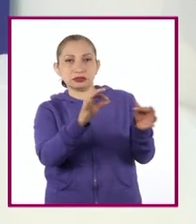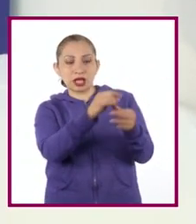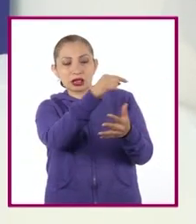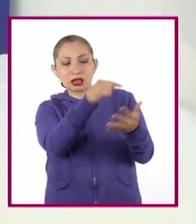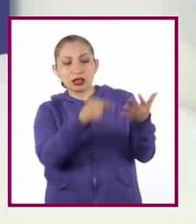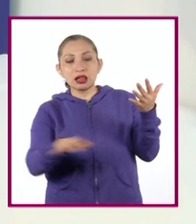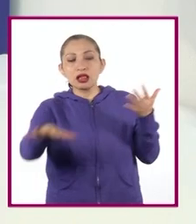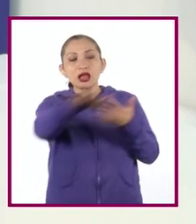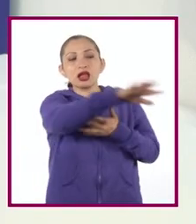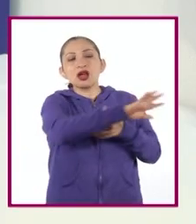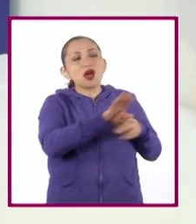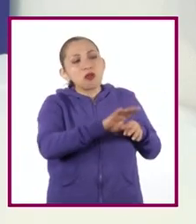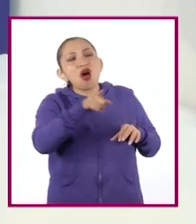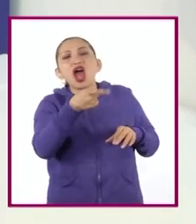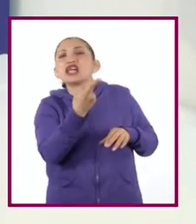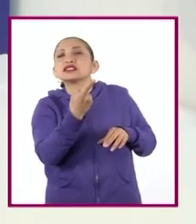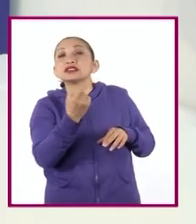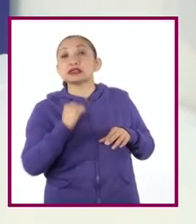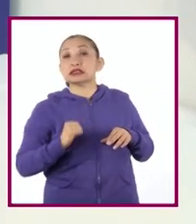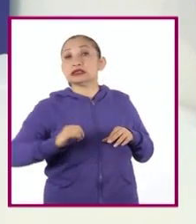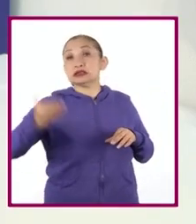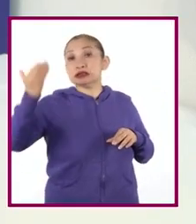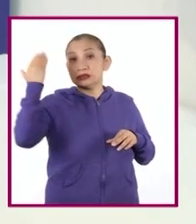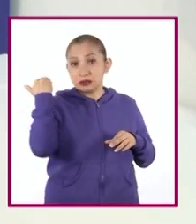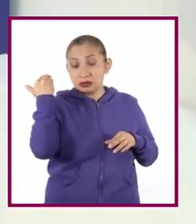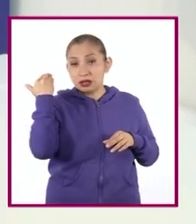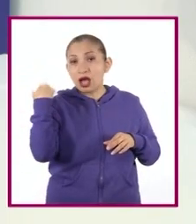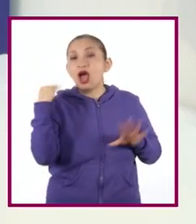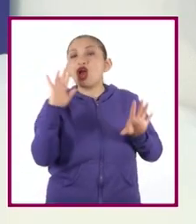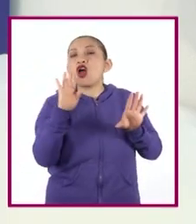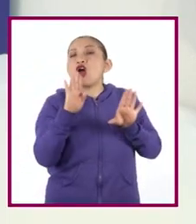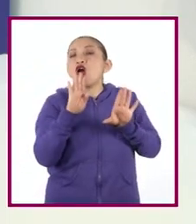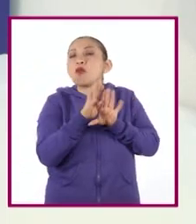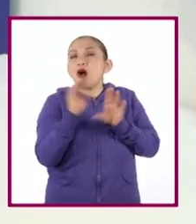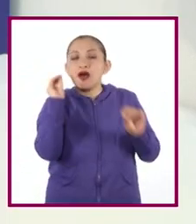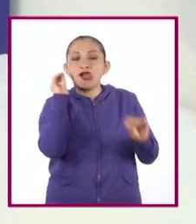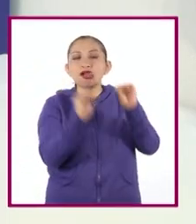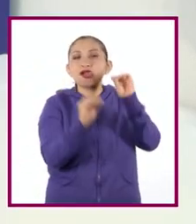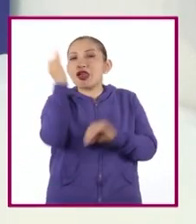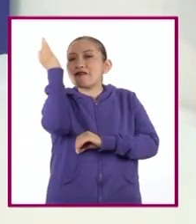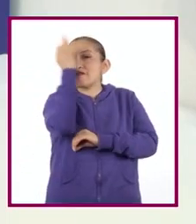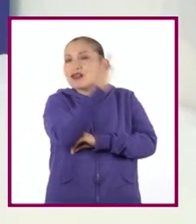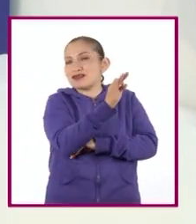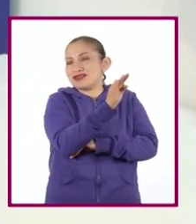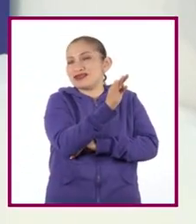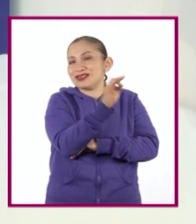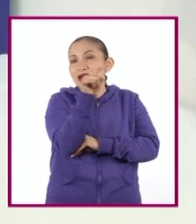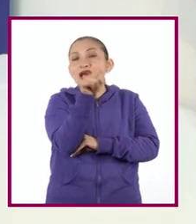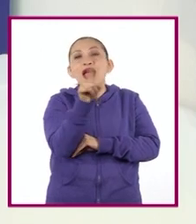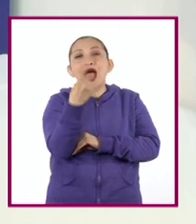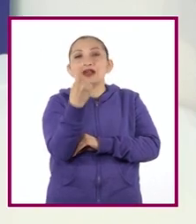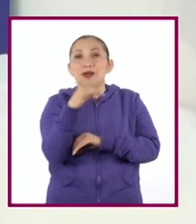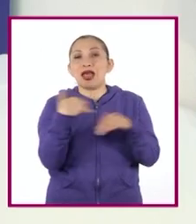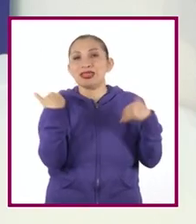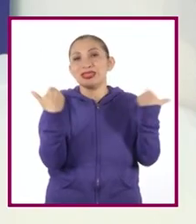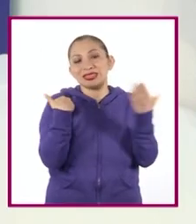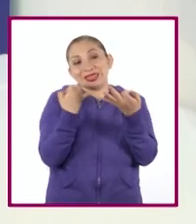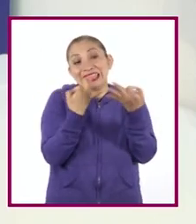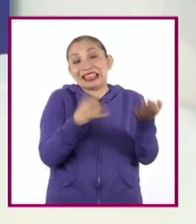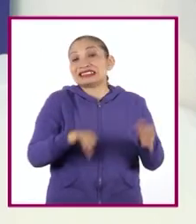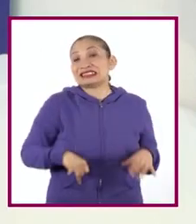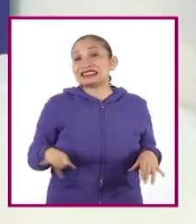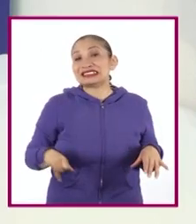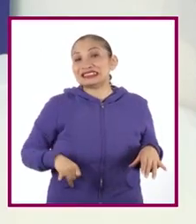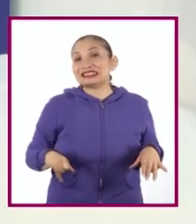de las sociedades en el pasado, adornadas con fantasía, lo cual resulta entretenido y